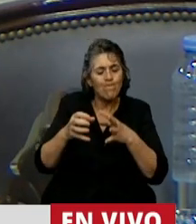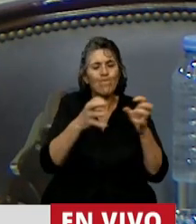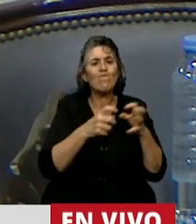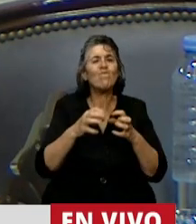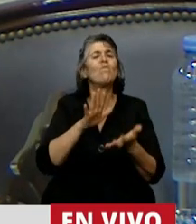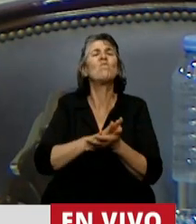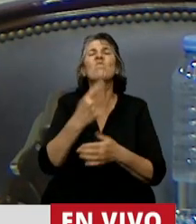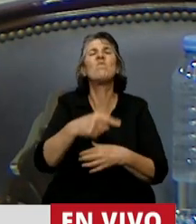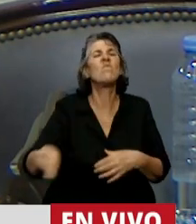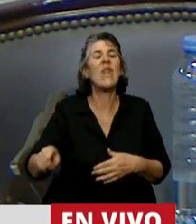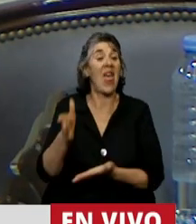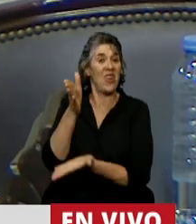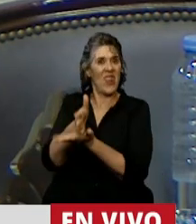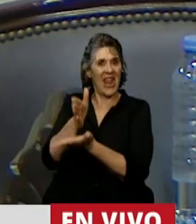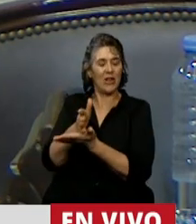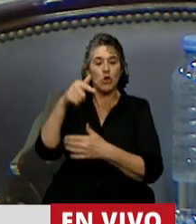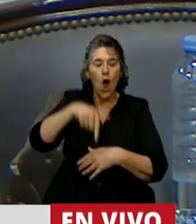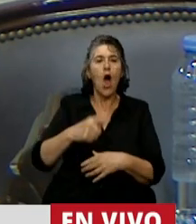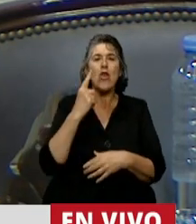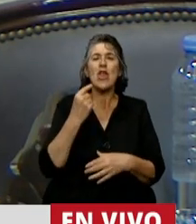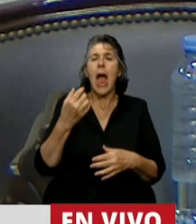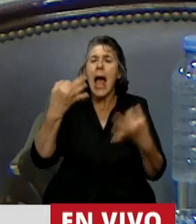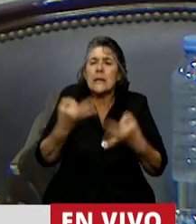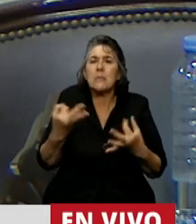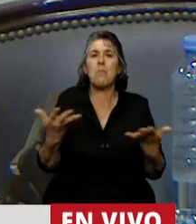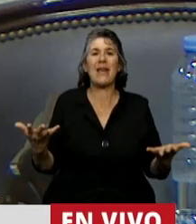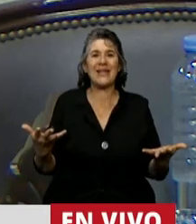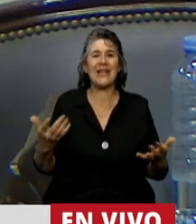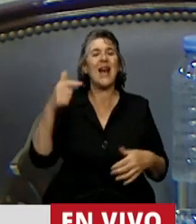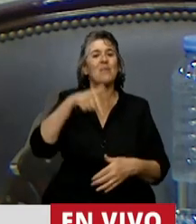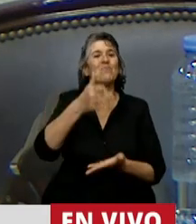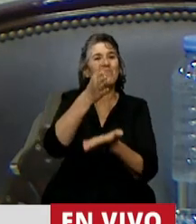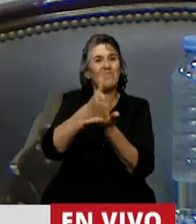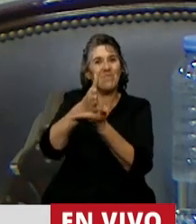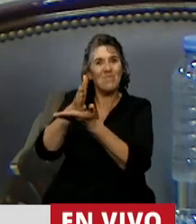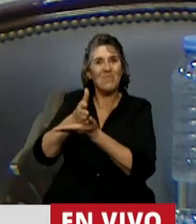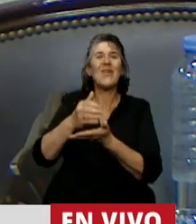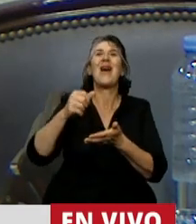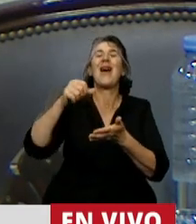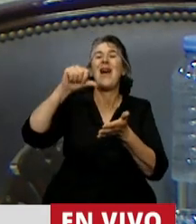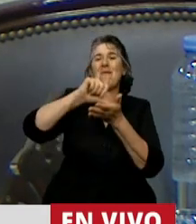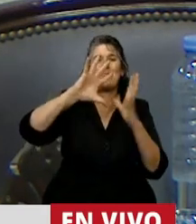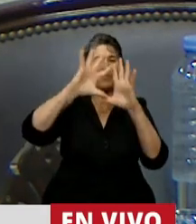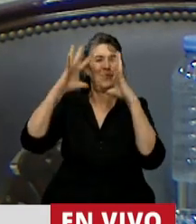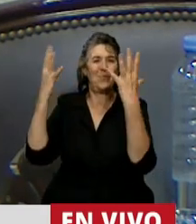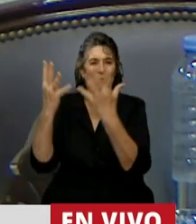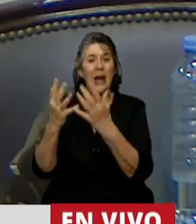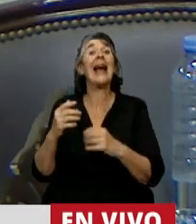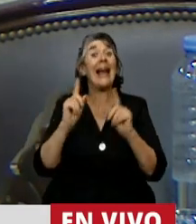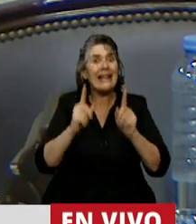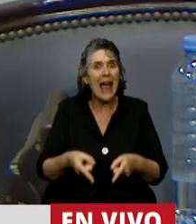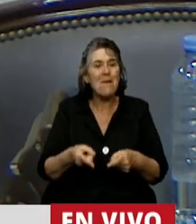día simbólico por conmemorar el Día Internacional de los Derechos Humanos y los 37 años de recuperación